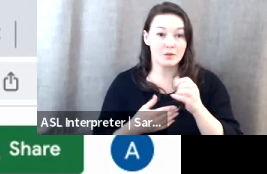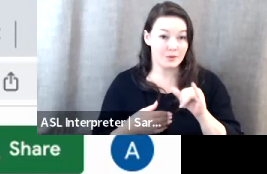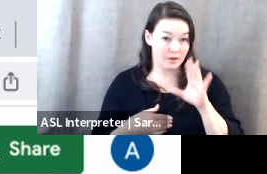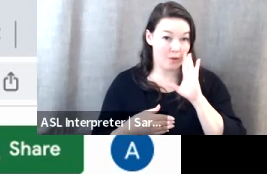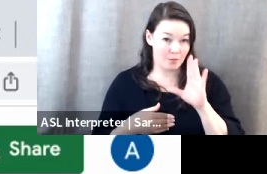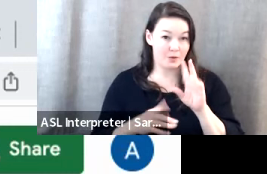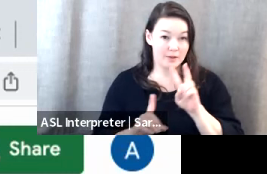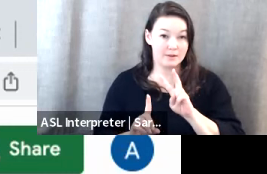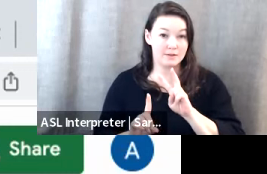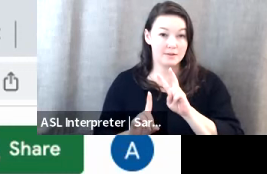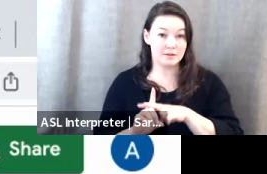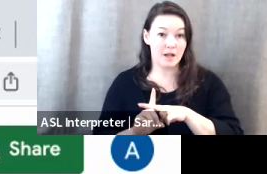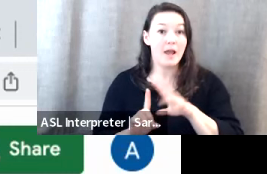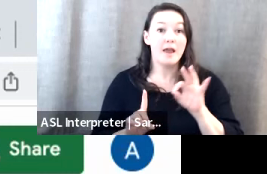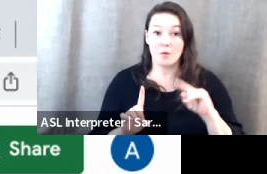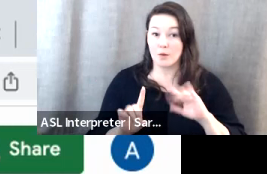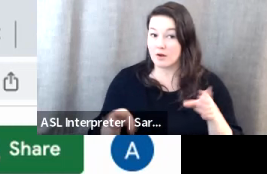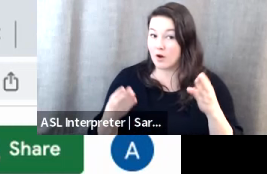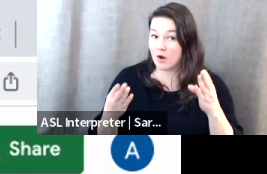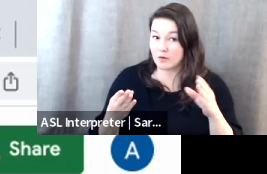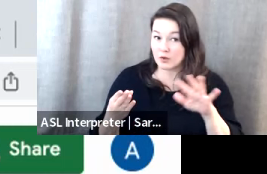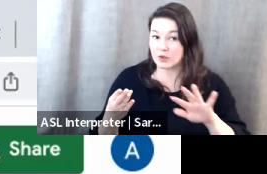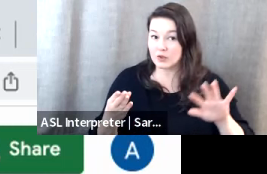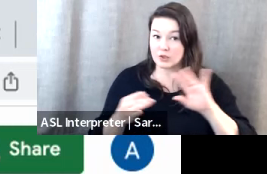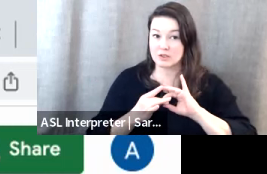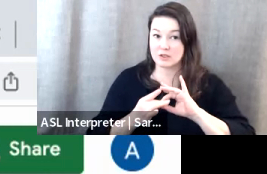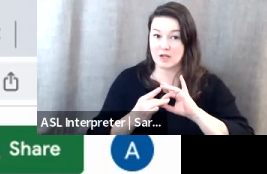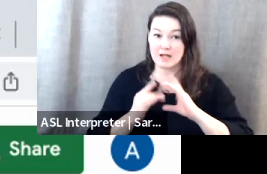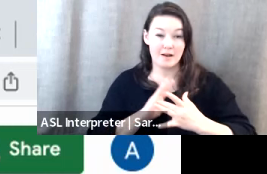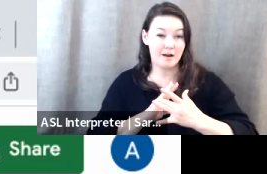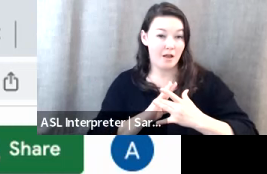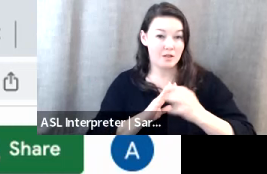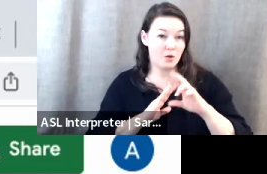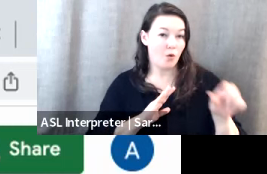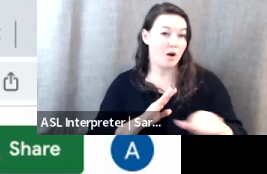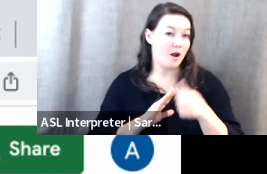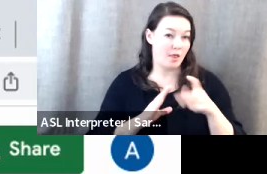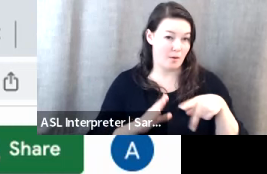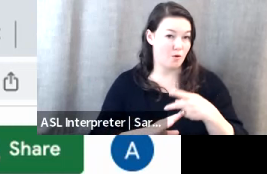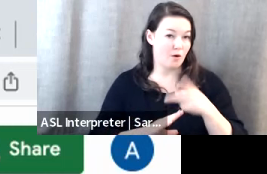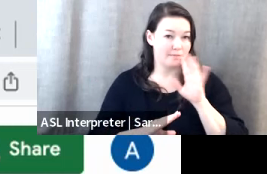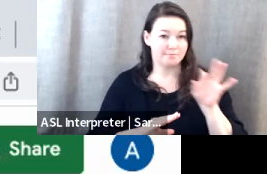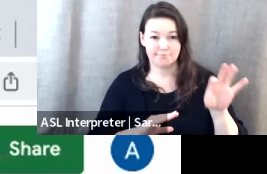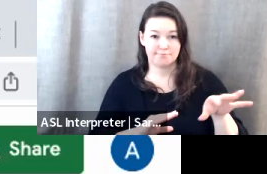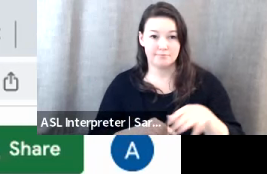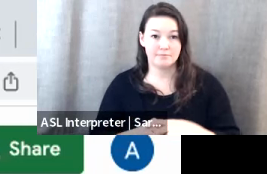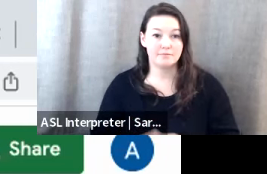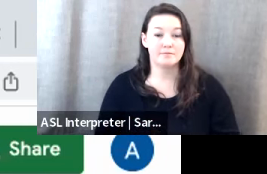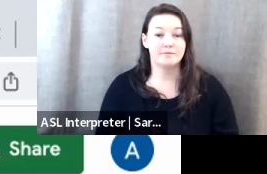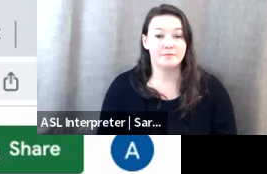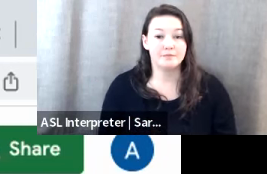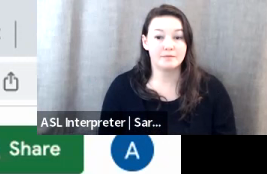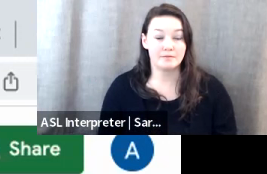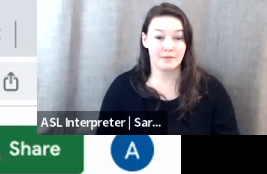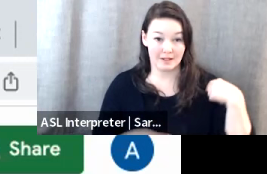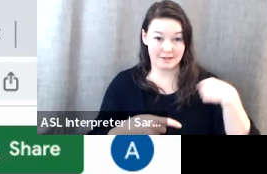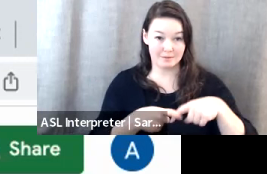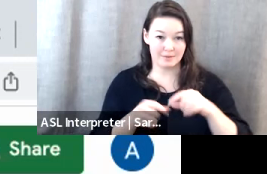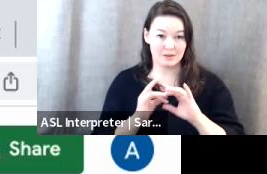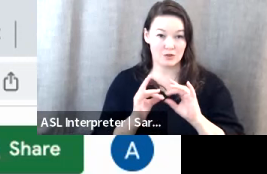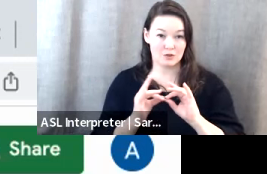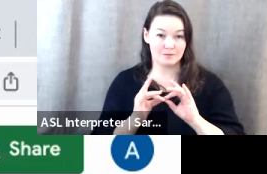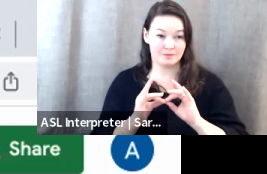if we offered anything around technology or any other program. Y Thank you. esto quisiera que se